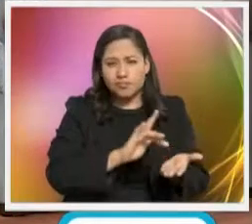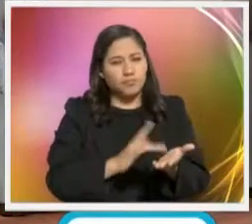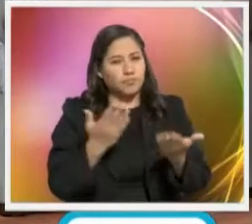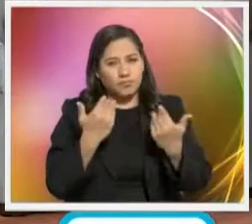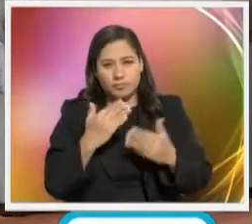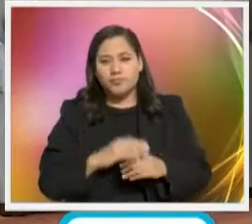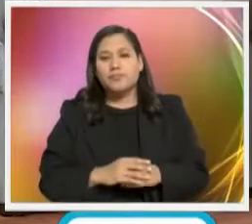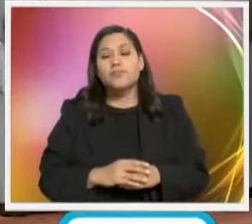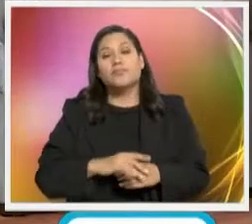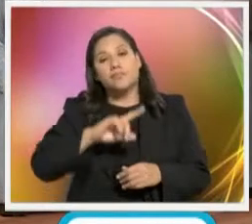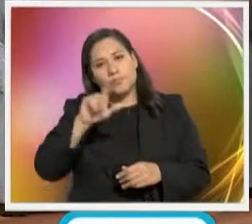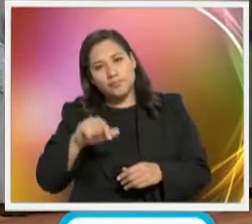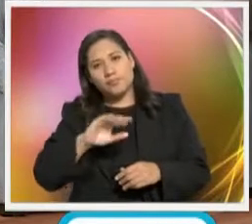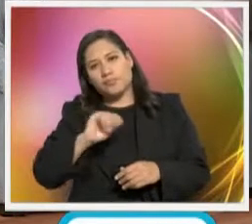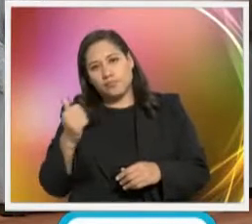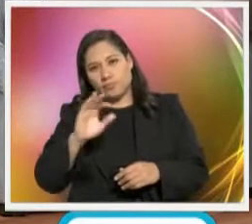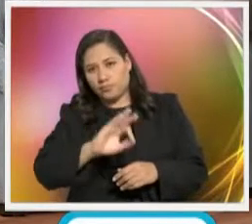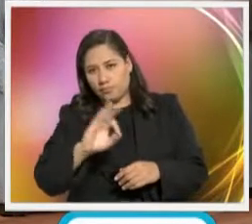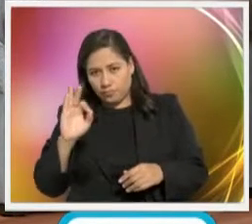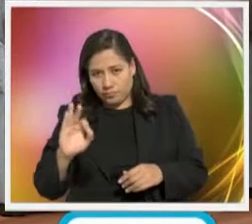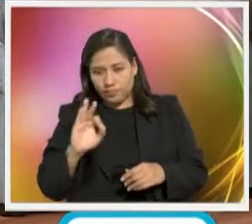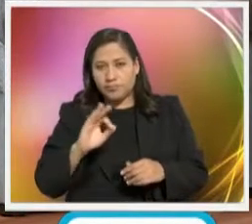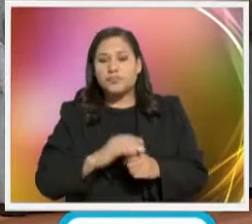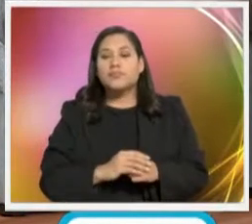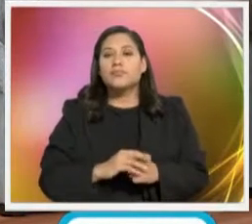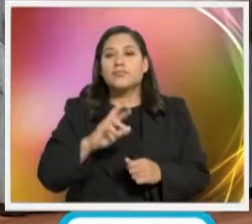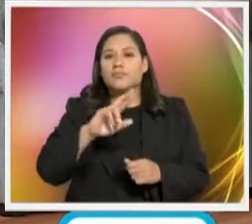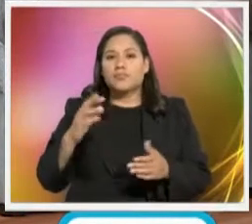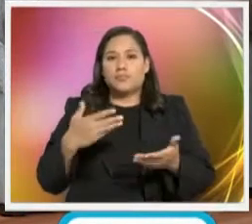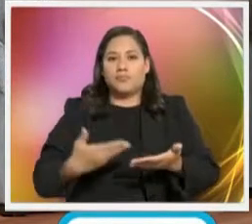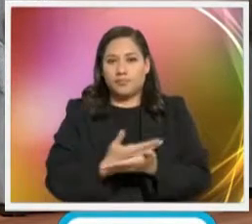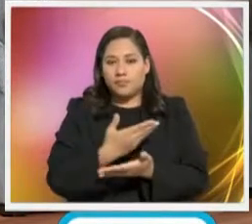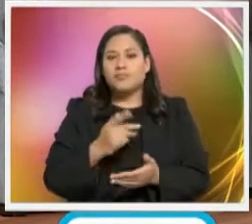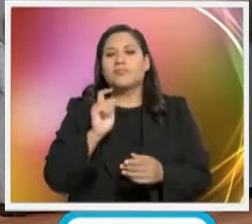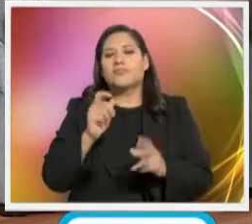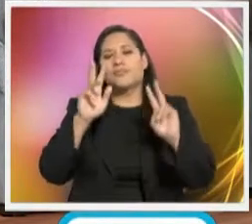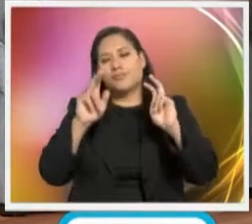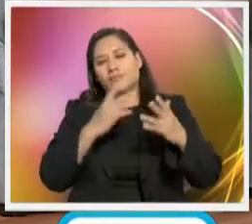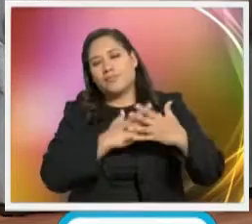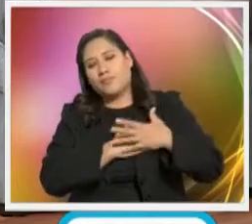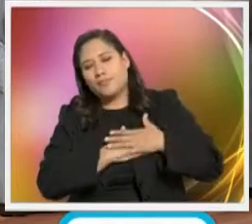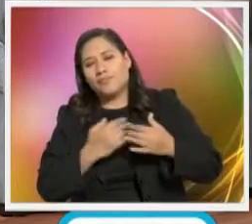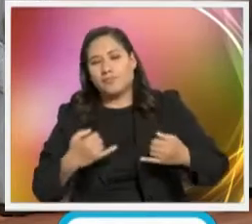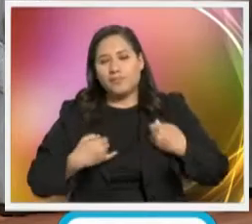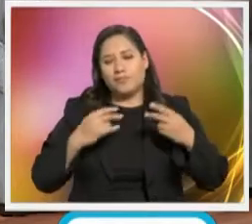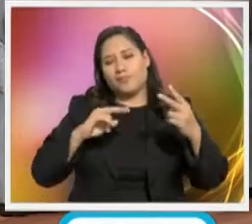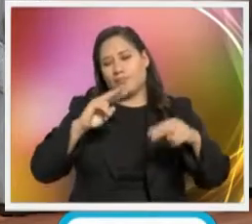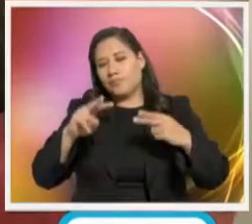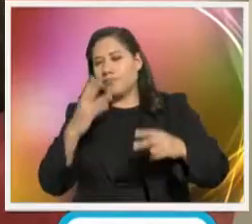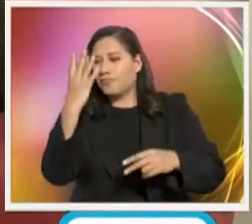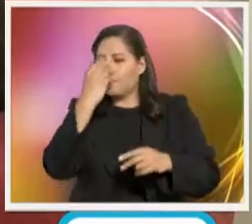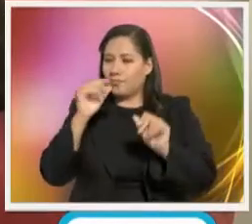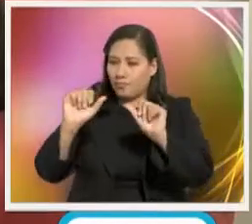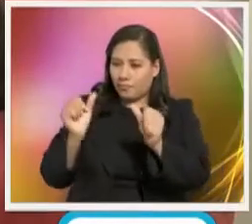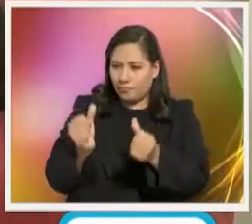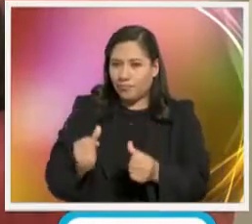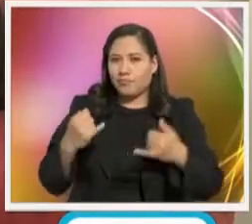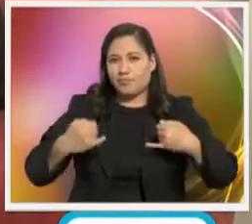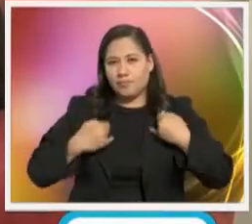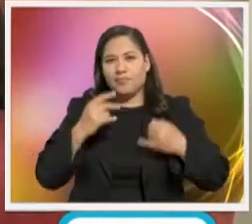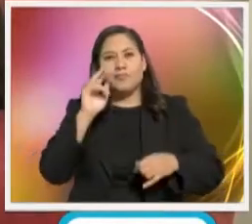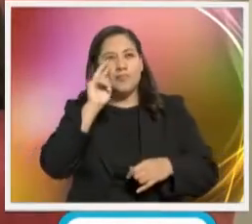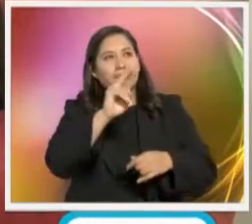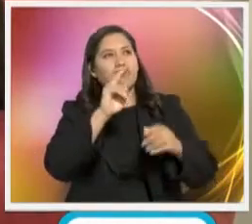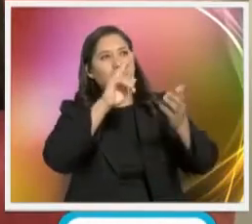en el Renacimiento se empezó también a idealizar la cuestión del amor juvenil y de los jóvenes, de la belleza juvenil. Vemos las esculturas, vemos